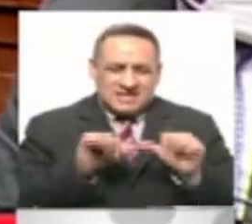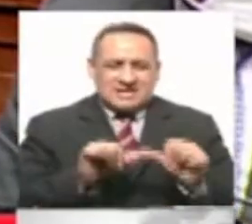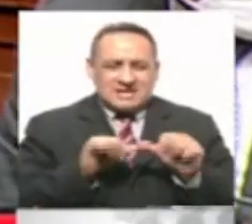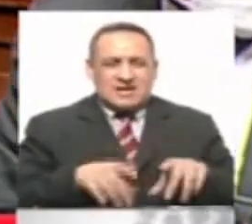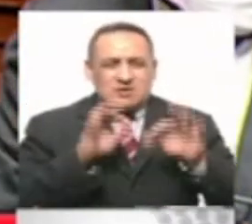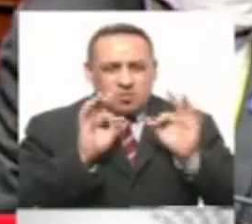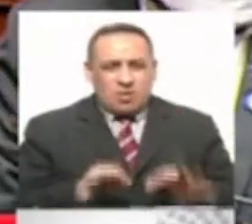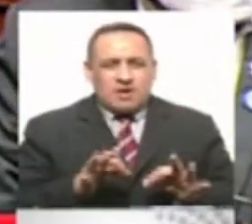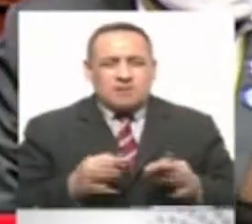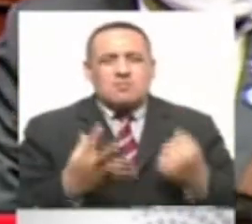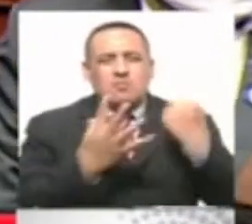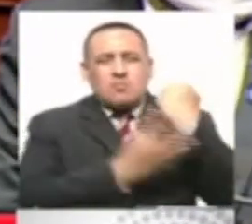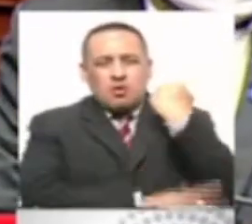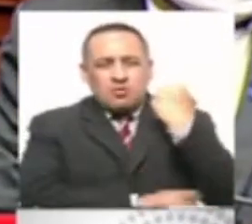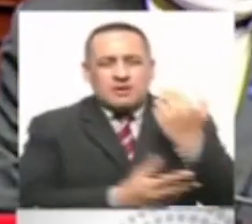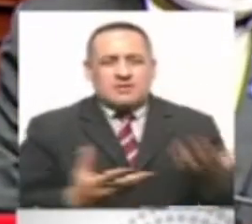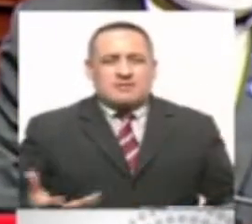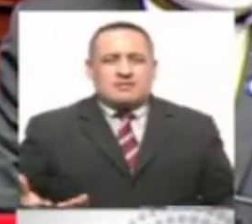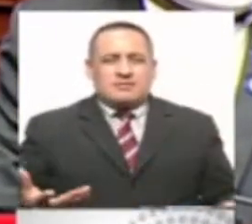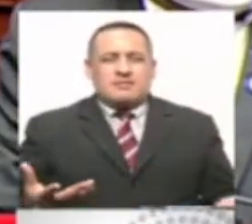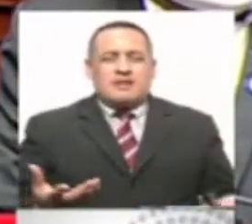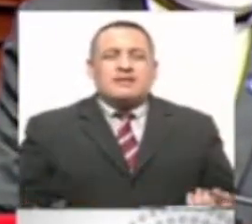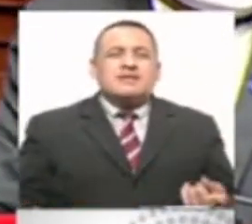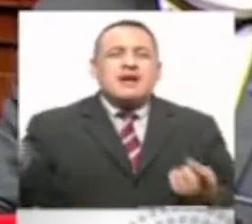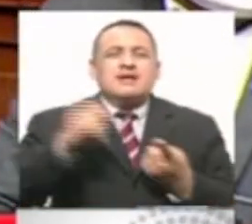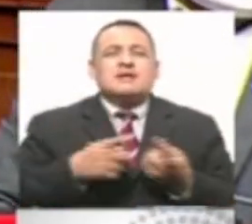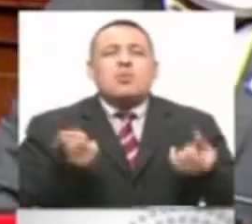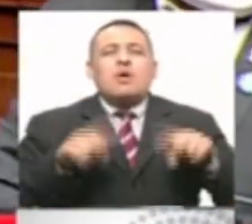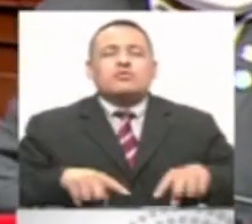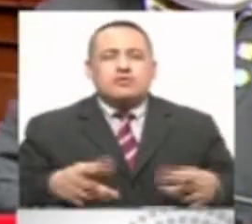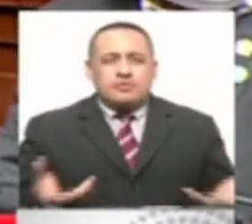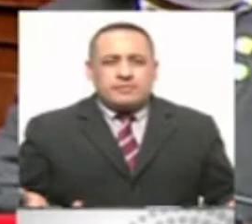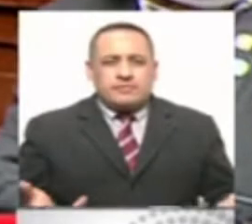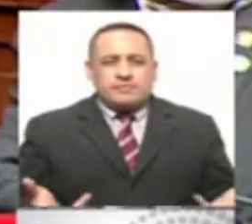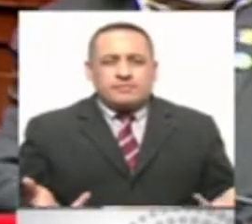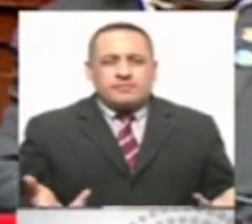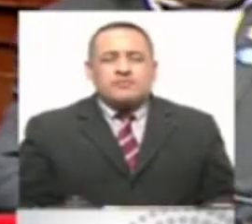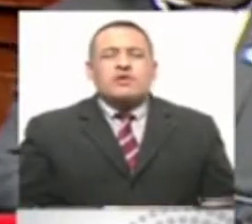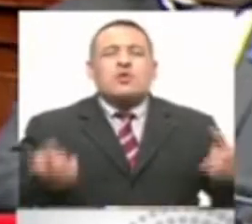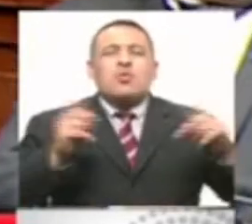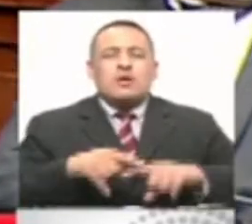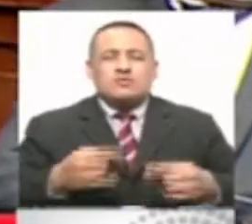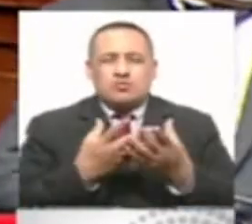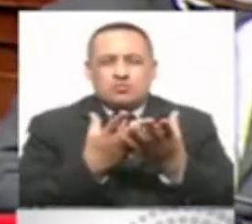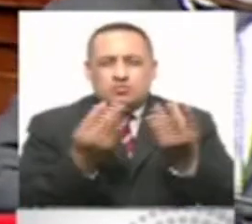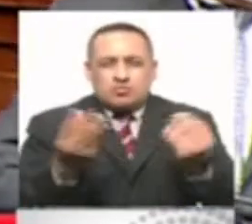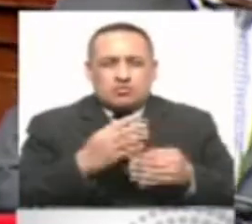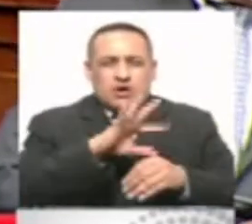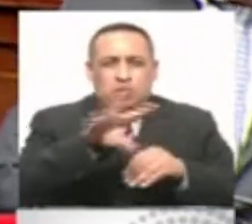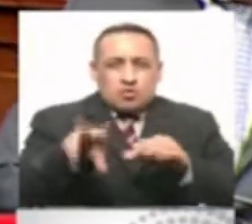seguimos estando pobres. ¿Y hasta cuándo? ¿Hasta cuándo esa corrupción?